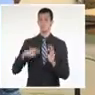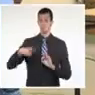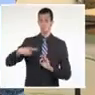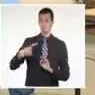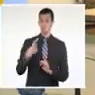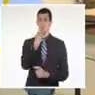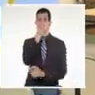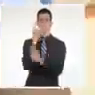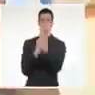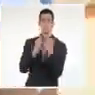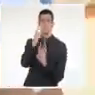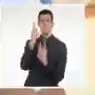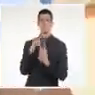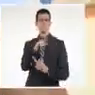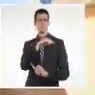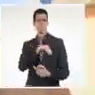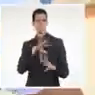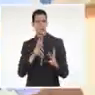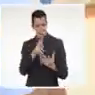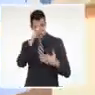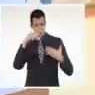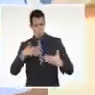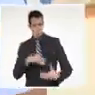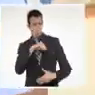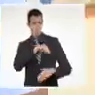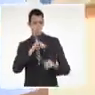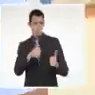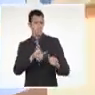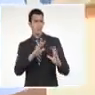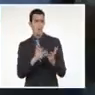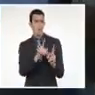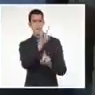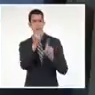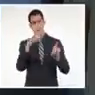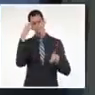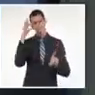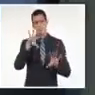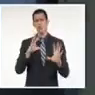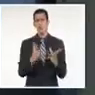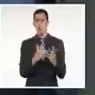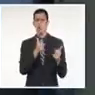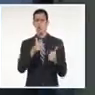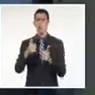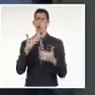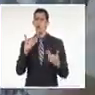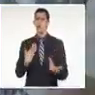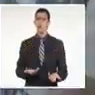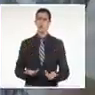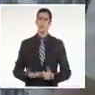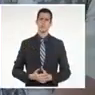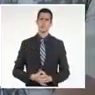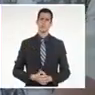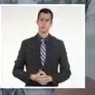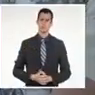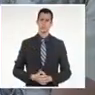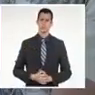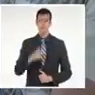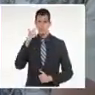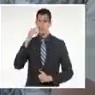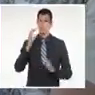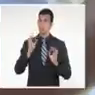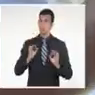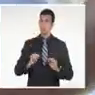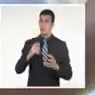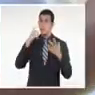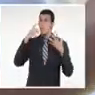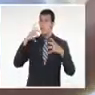nosotros también, para saber cómo estamos de salud, cómo va la cosa, cómo está sucediendo todo. Es notable el amplio universo de solidaridad que protagonizan